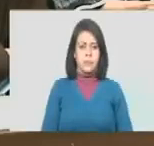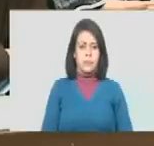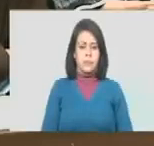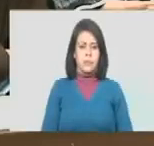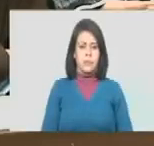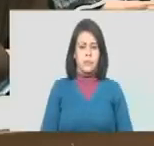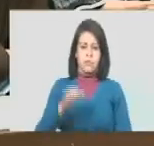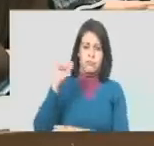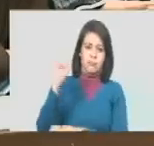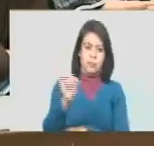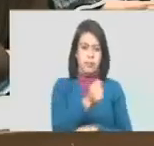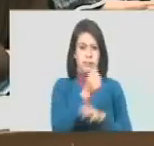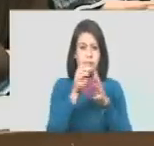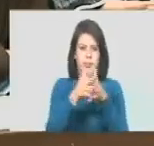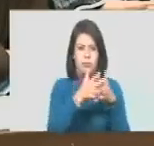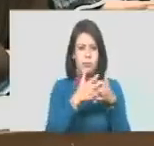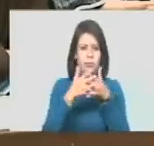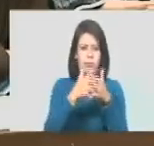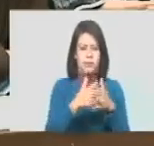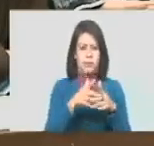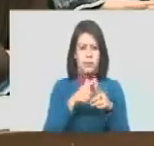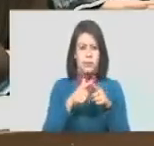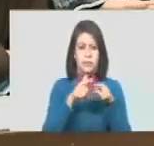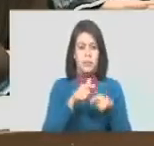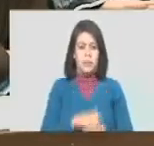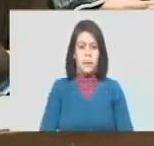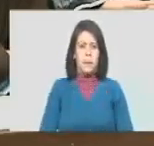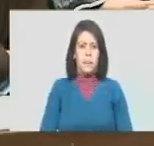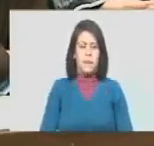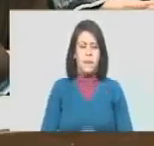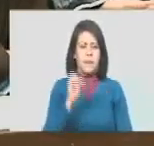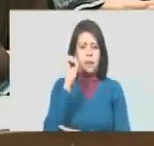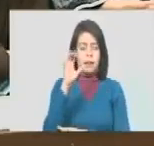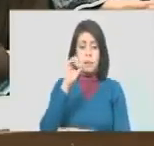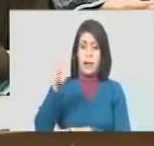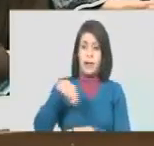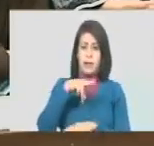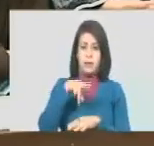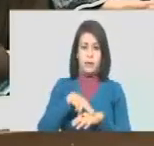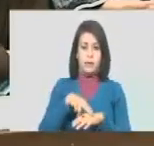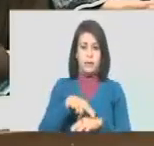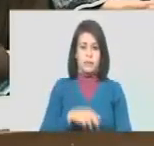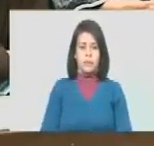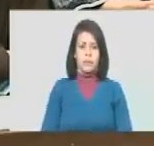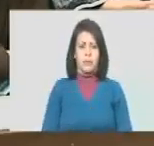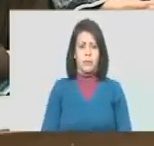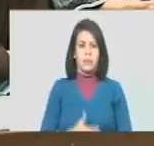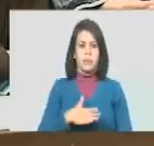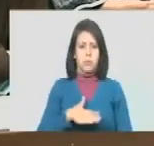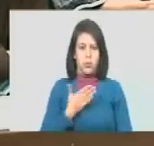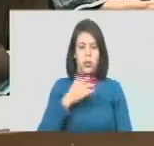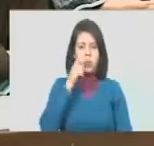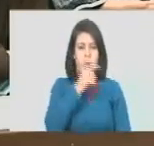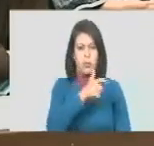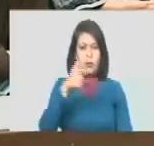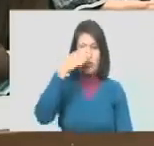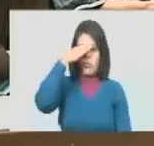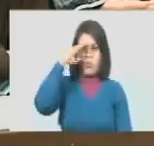de la derrota del imperialismo en Playa de Girón, la Asamblea Nacional del Poder Popular de